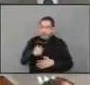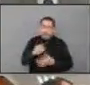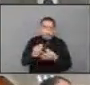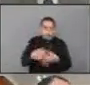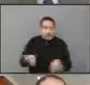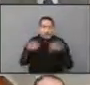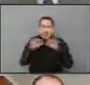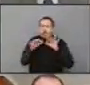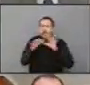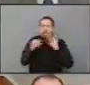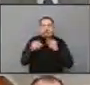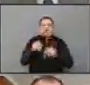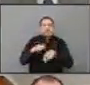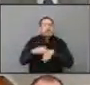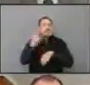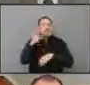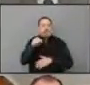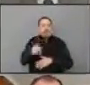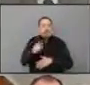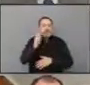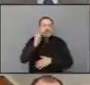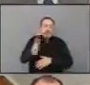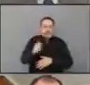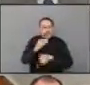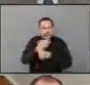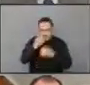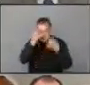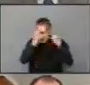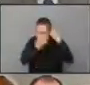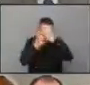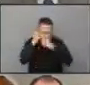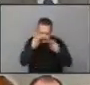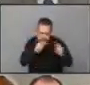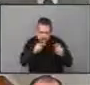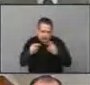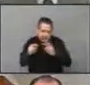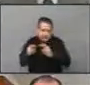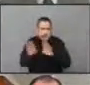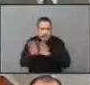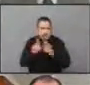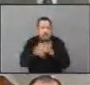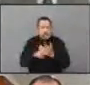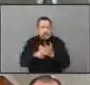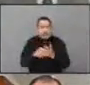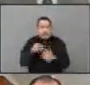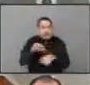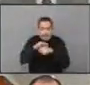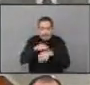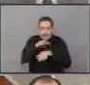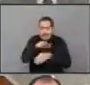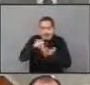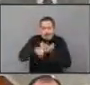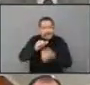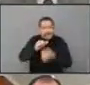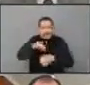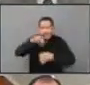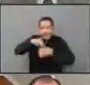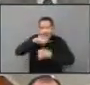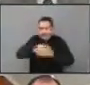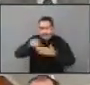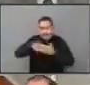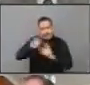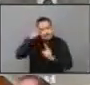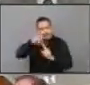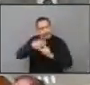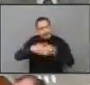importante porque estamos en el análisis de la materia electoral, de los principios de la